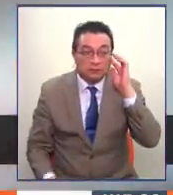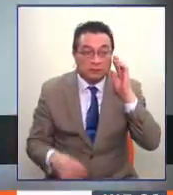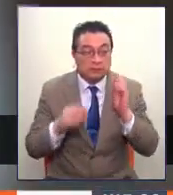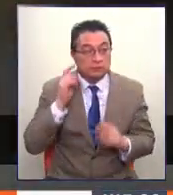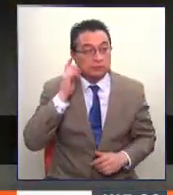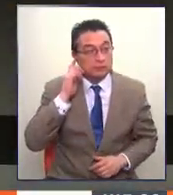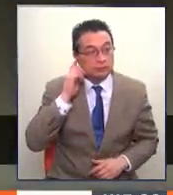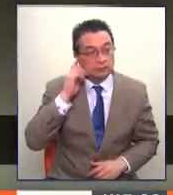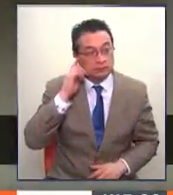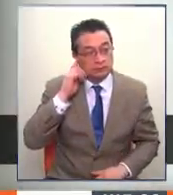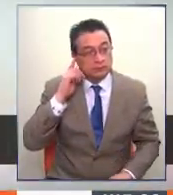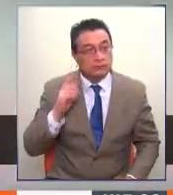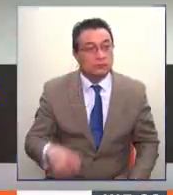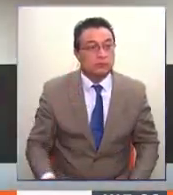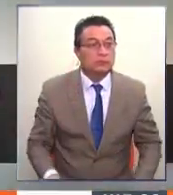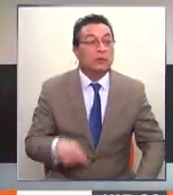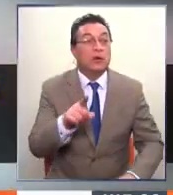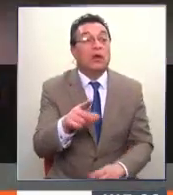y